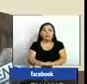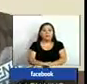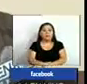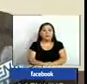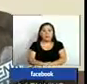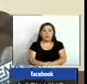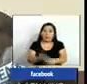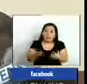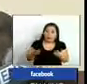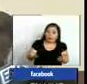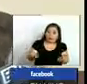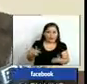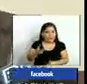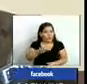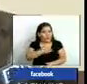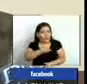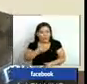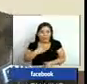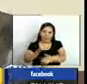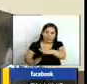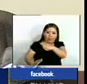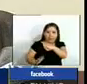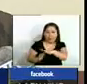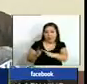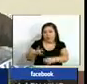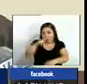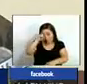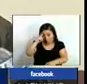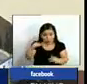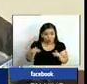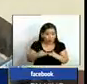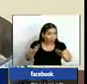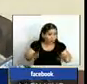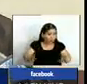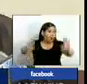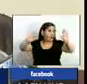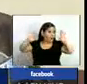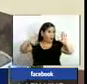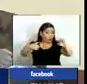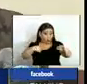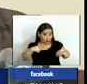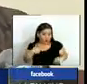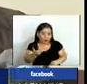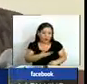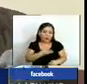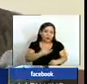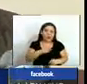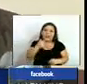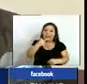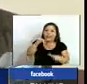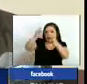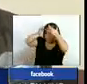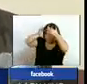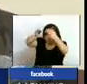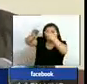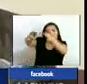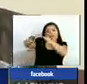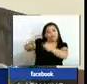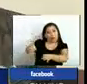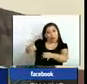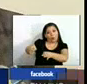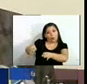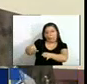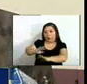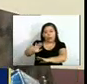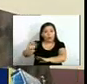de haber parado, se nos quiere castigar como que nosotros fuimos los que paramos, cuando quien decidió parar el transporte fue